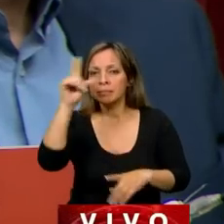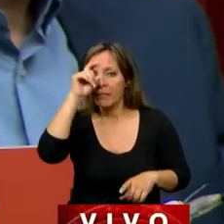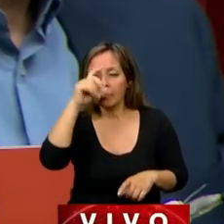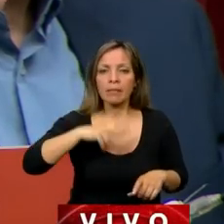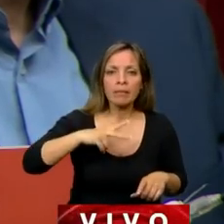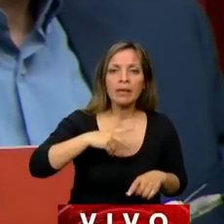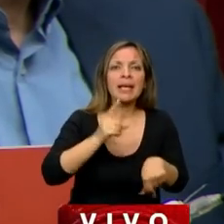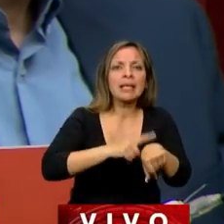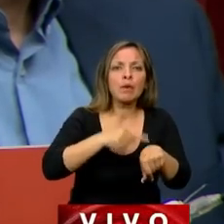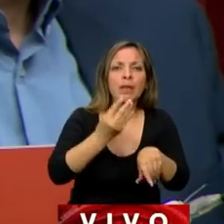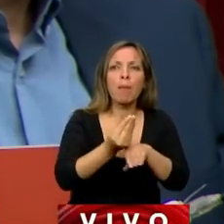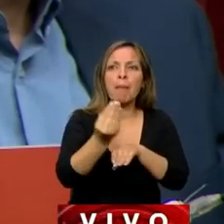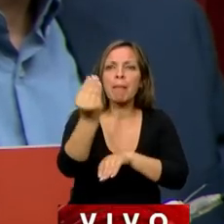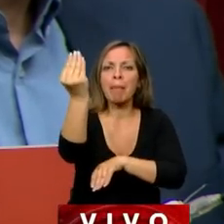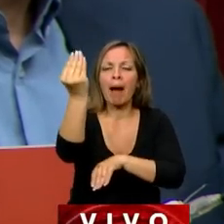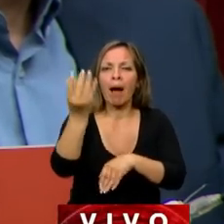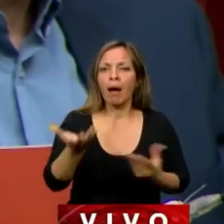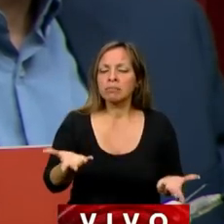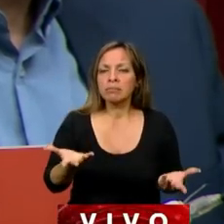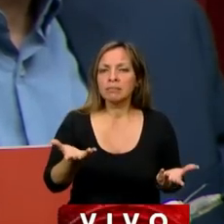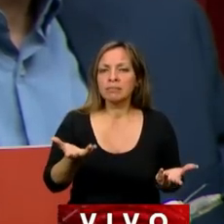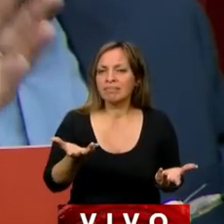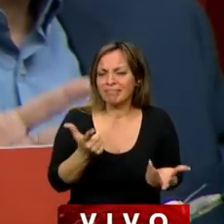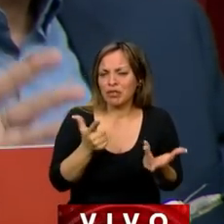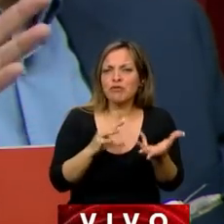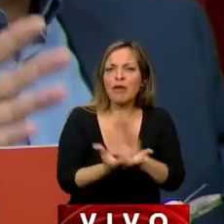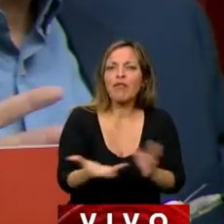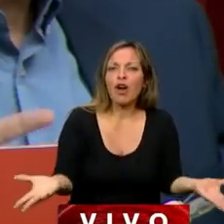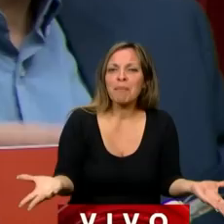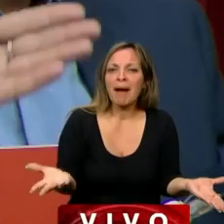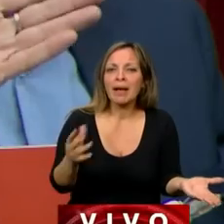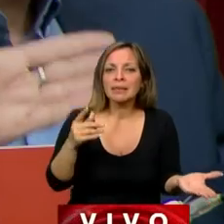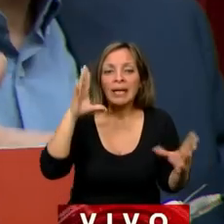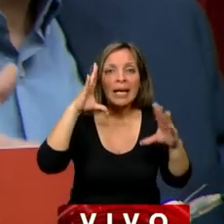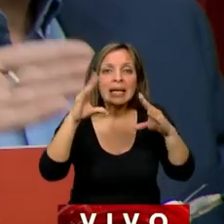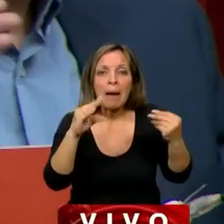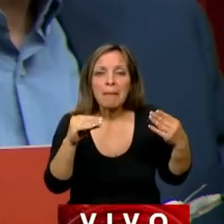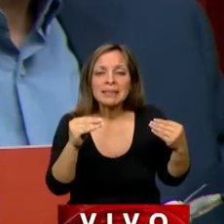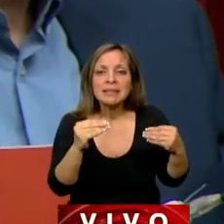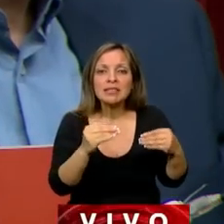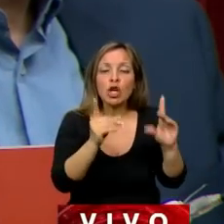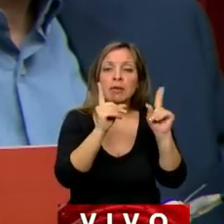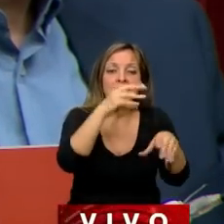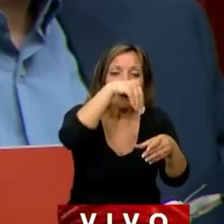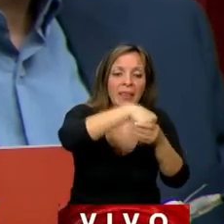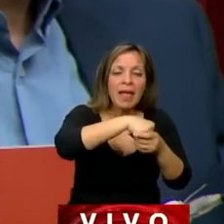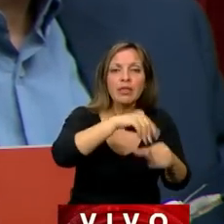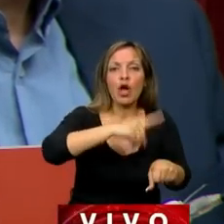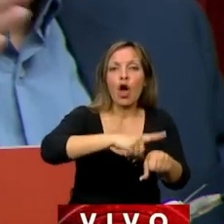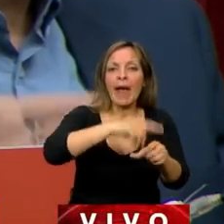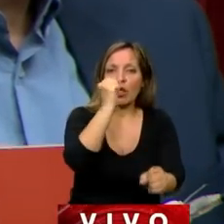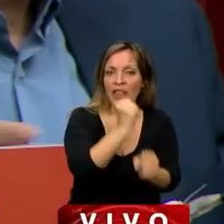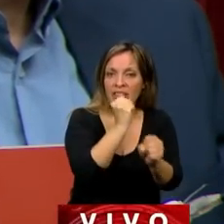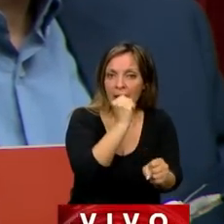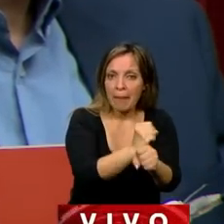va a jerarquizar? No hay manera. Si la capacitación no se hace en el horario de trabajo y